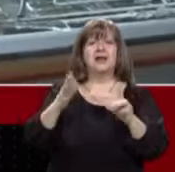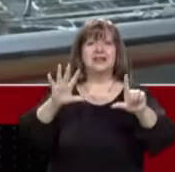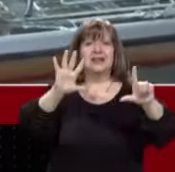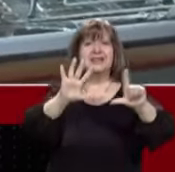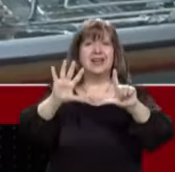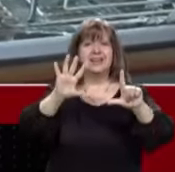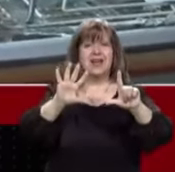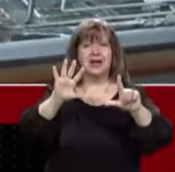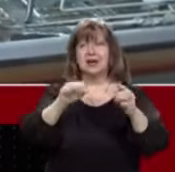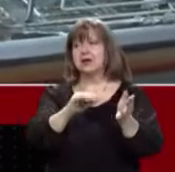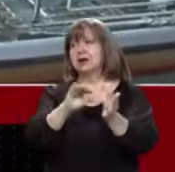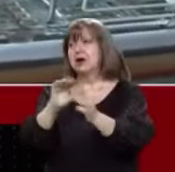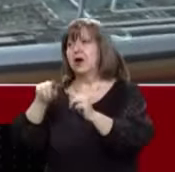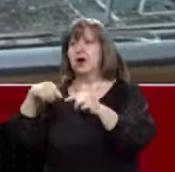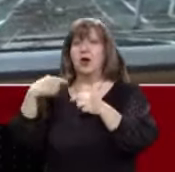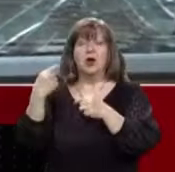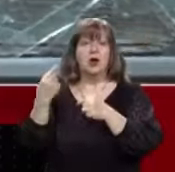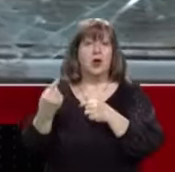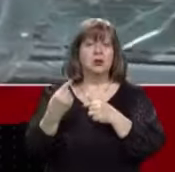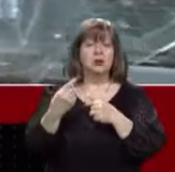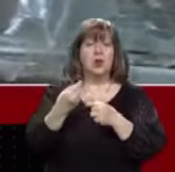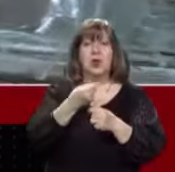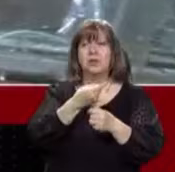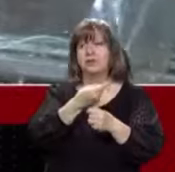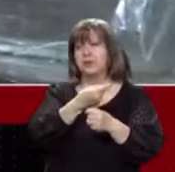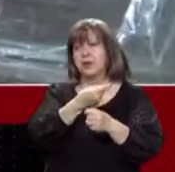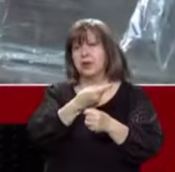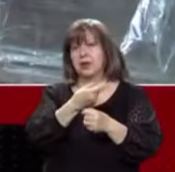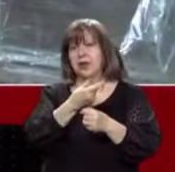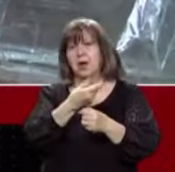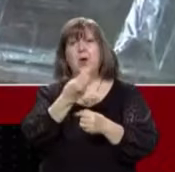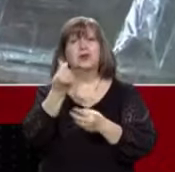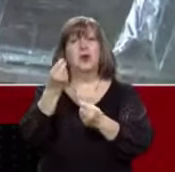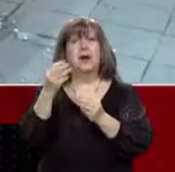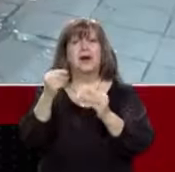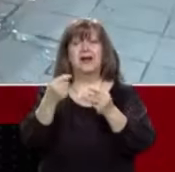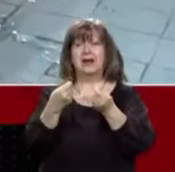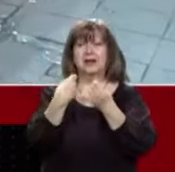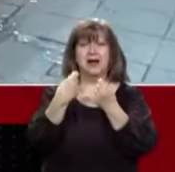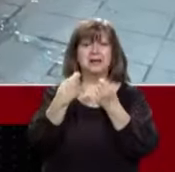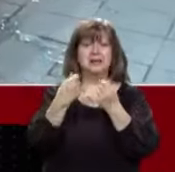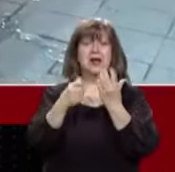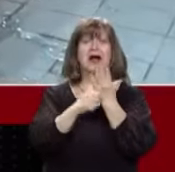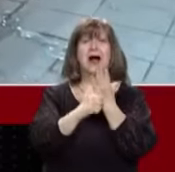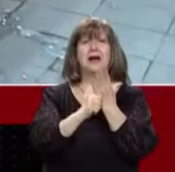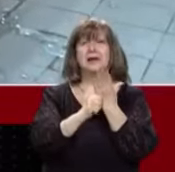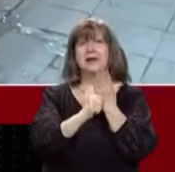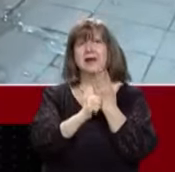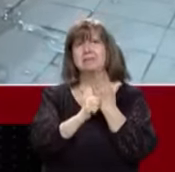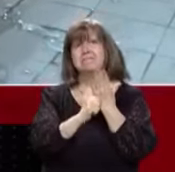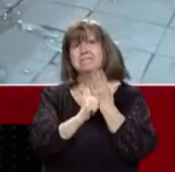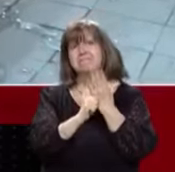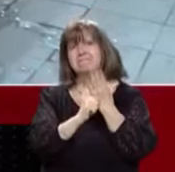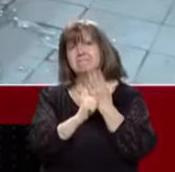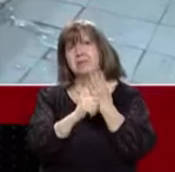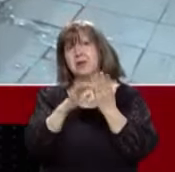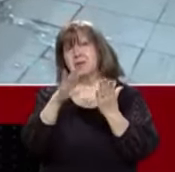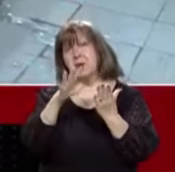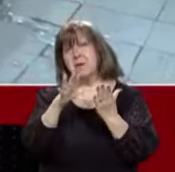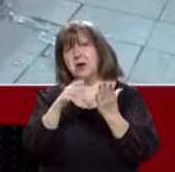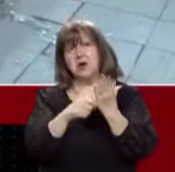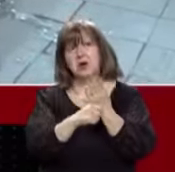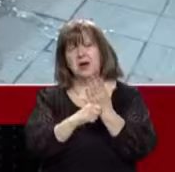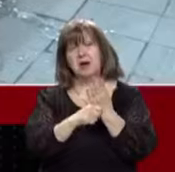que aproximadamente, si uno tiene que contar en peso lo que significaba la cantidad de carne que había por cada una de las balanzas, hablaba de